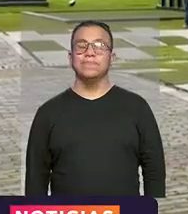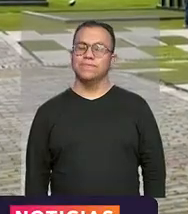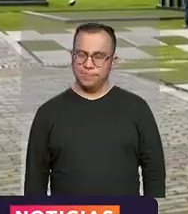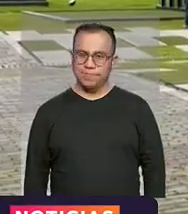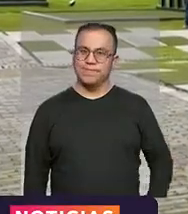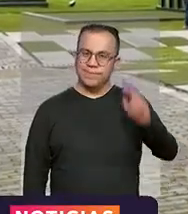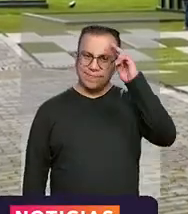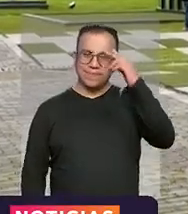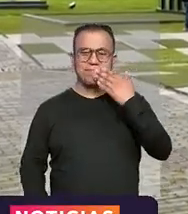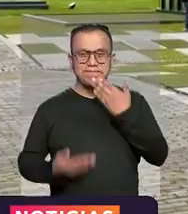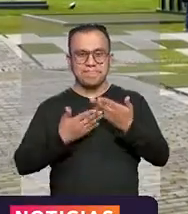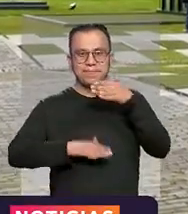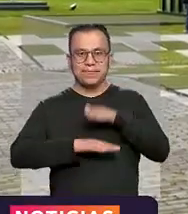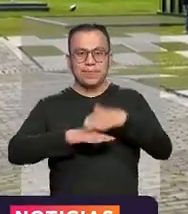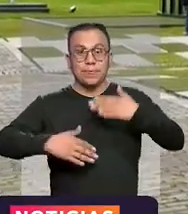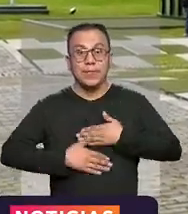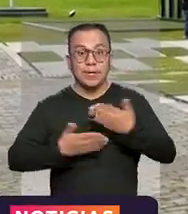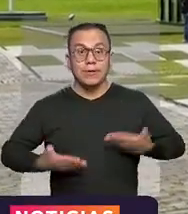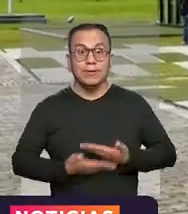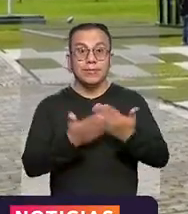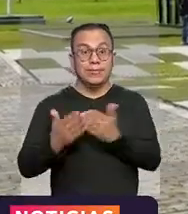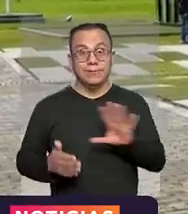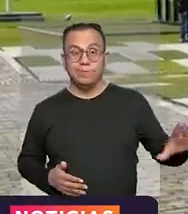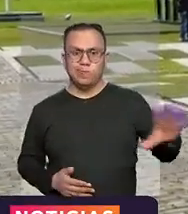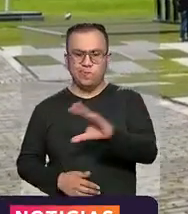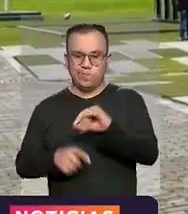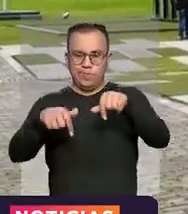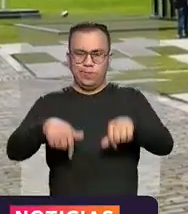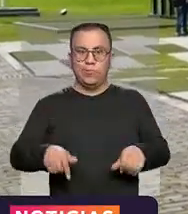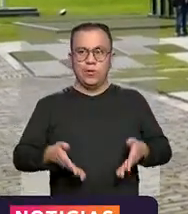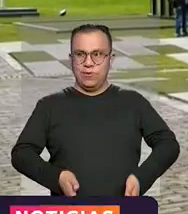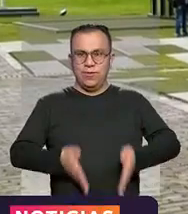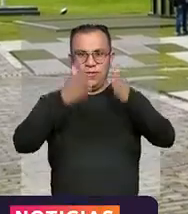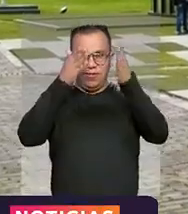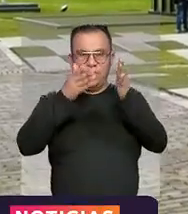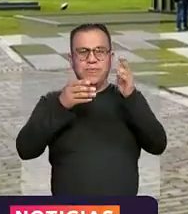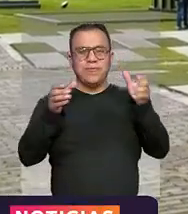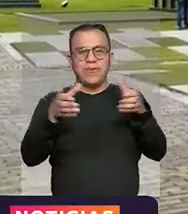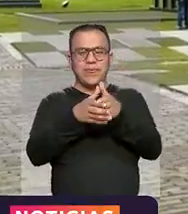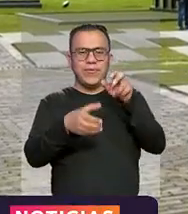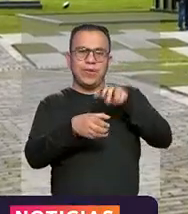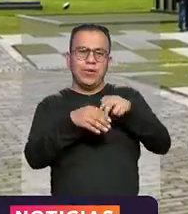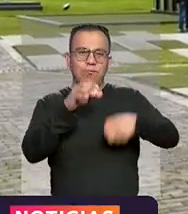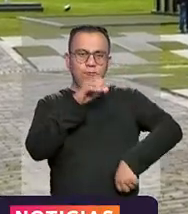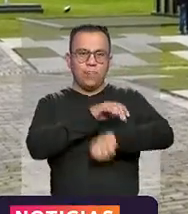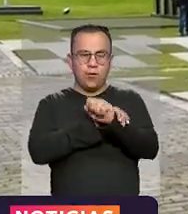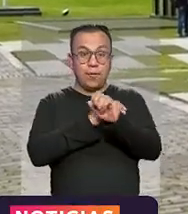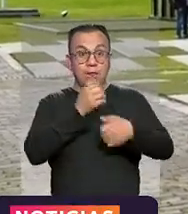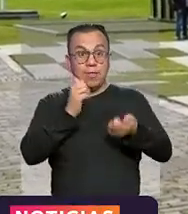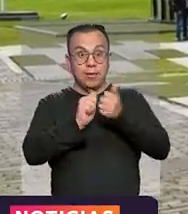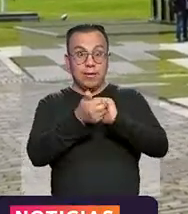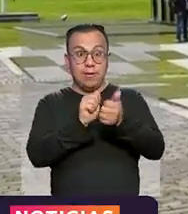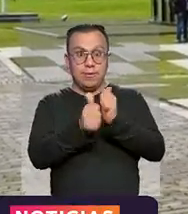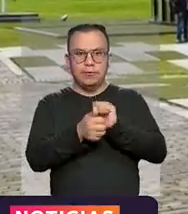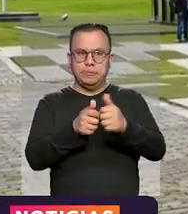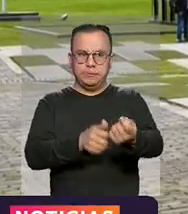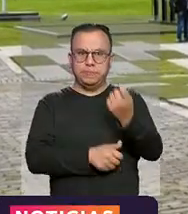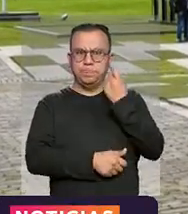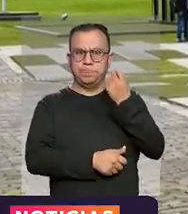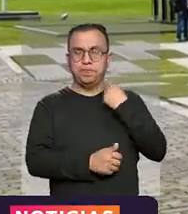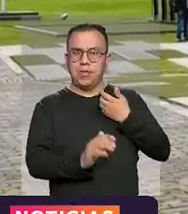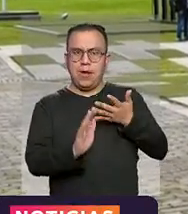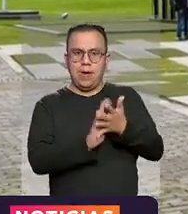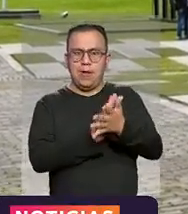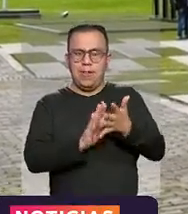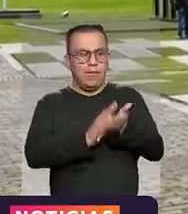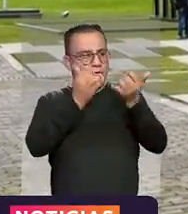Hola, ¿qué tal? Muy buenas tardes, un saludo para todos. Los saludamos desde la sede de la Federación Colombiana de Fútbol, la sede deportiva, donde hace contados